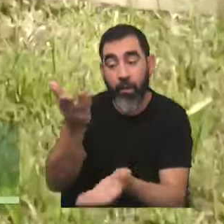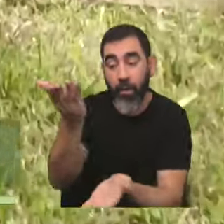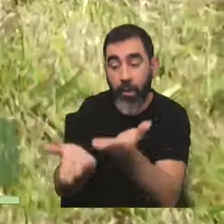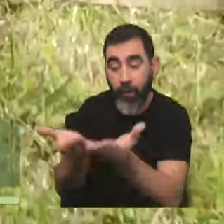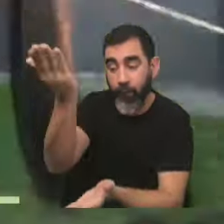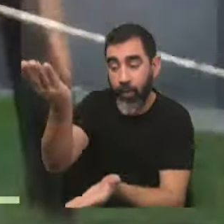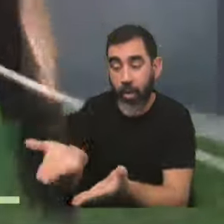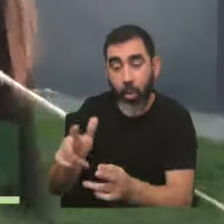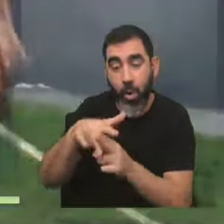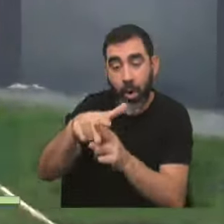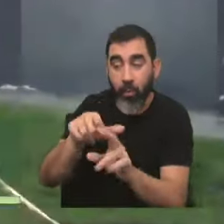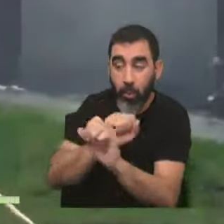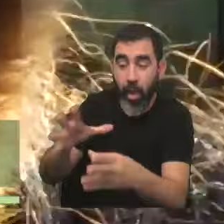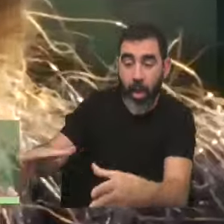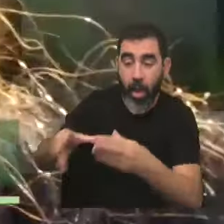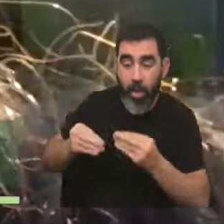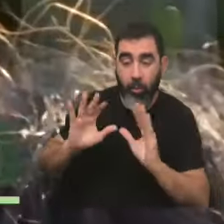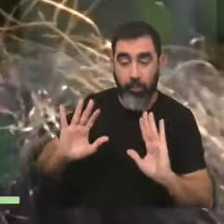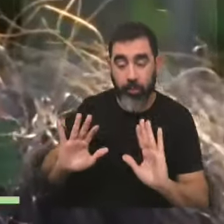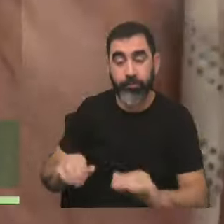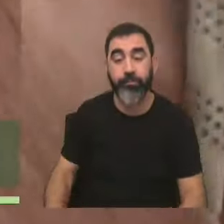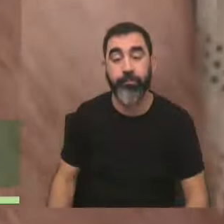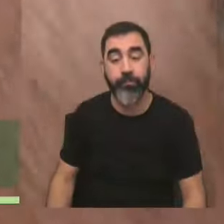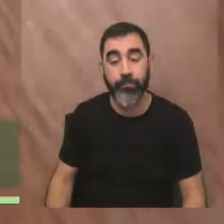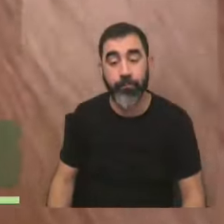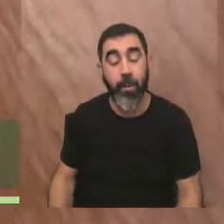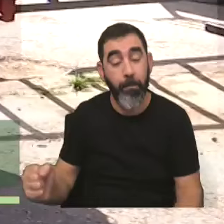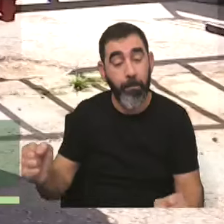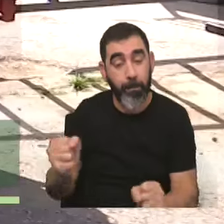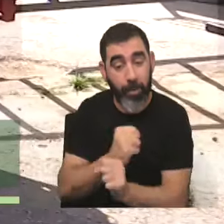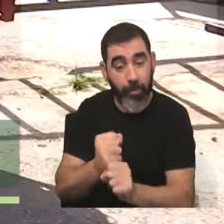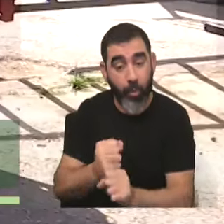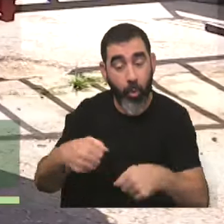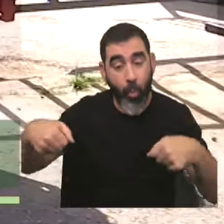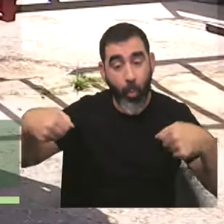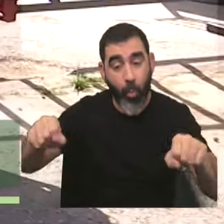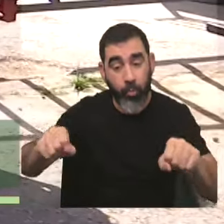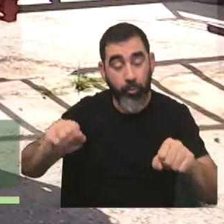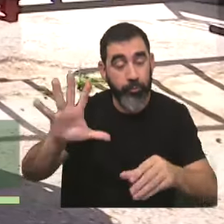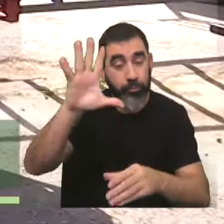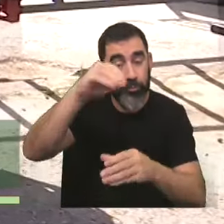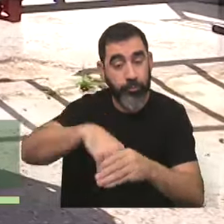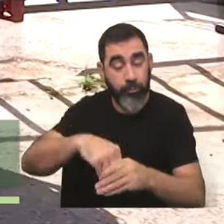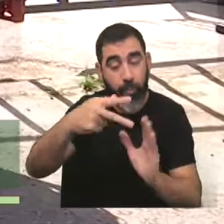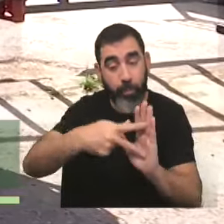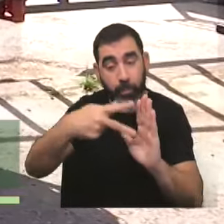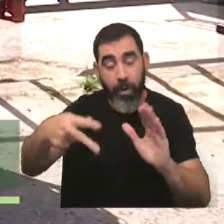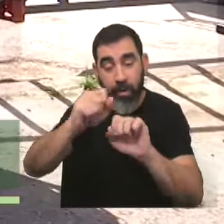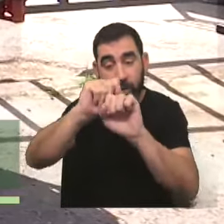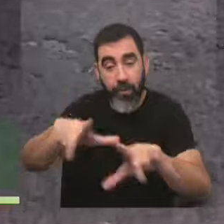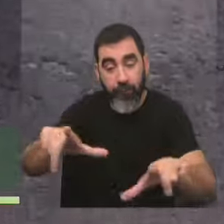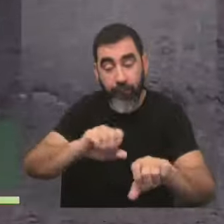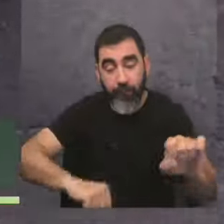condiciones del posible adoptante del animal el premio también destaca que los motocarros son incluidos en la planificación de limpieza de la